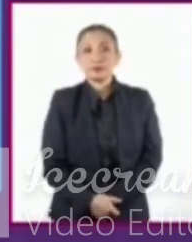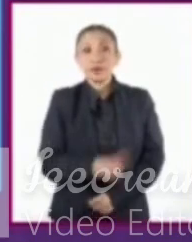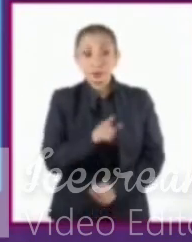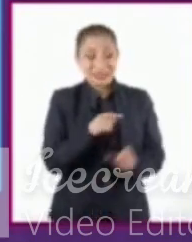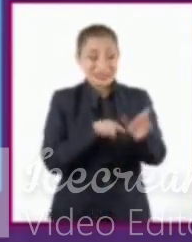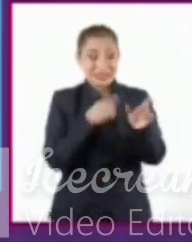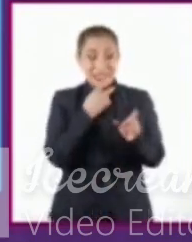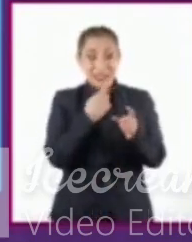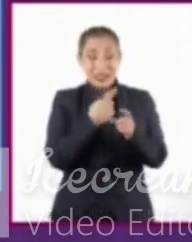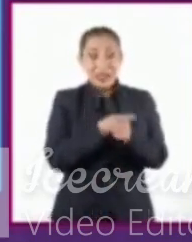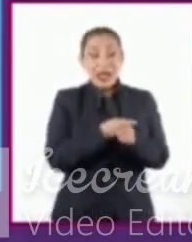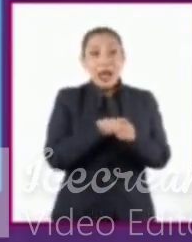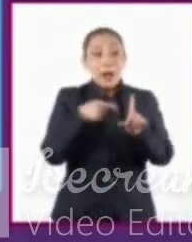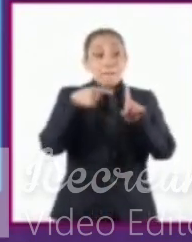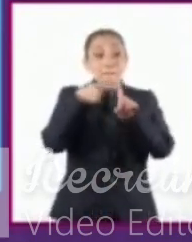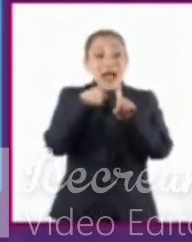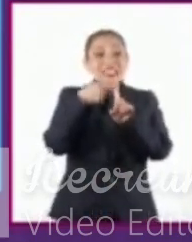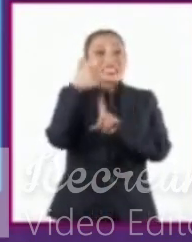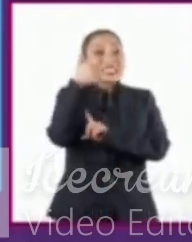Enseguida, súmale el número 6.